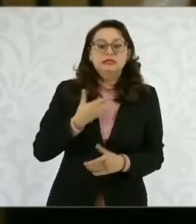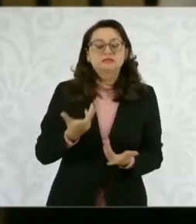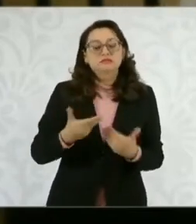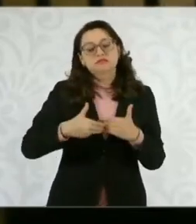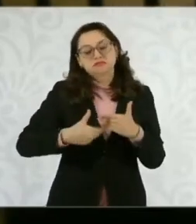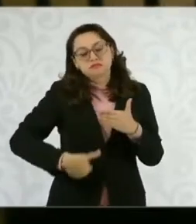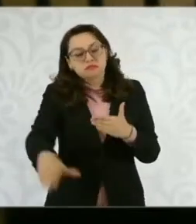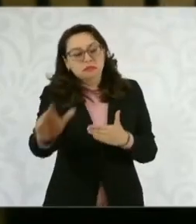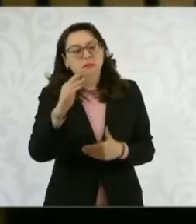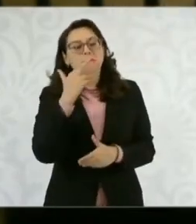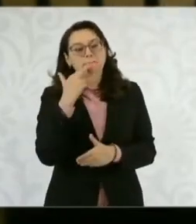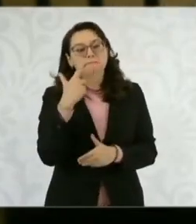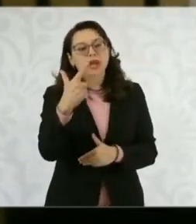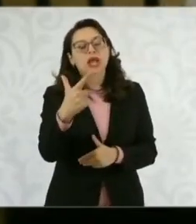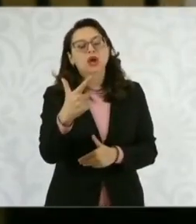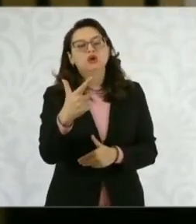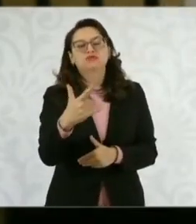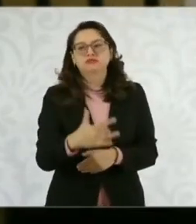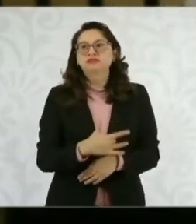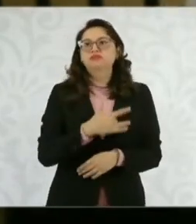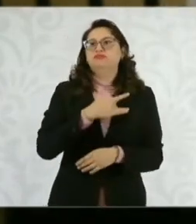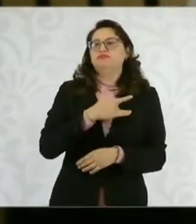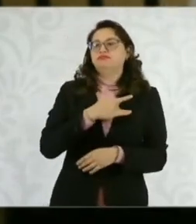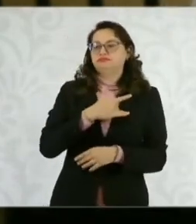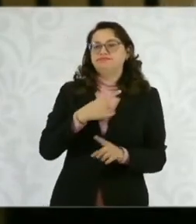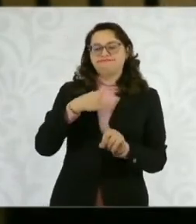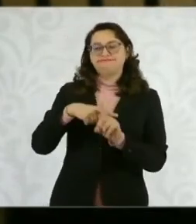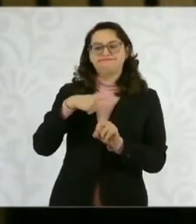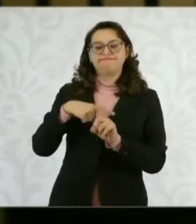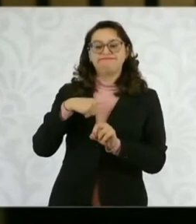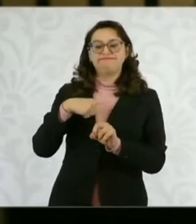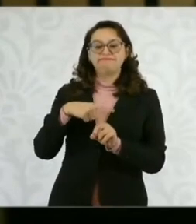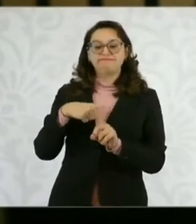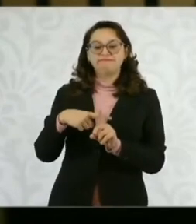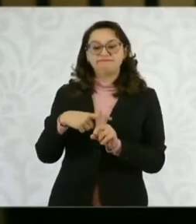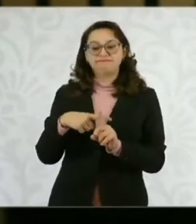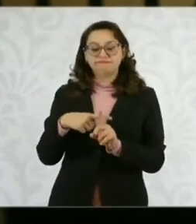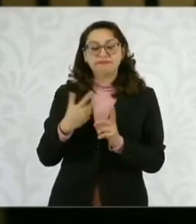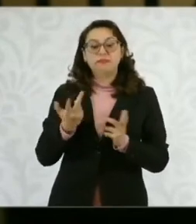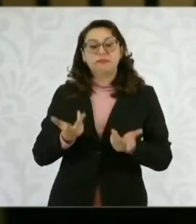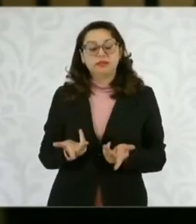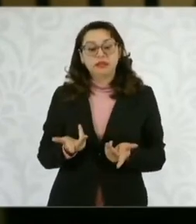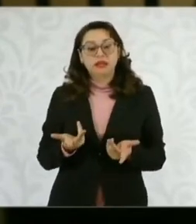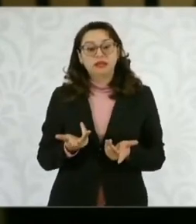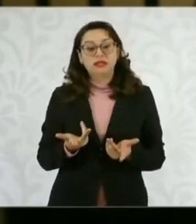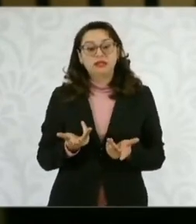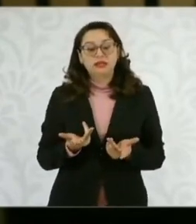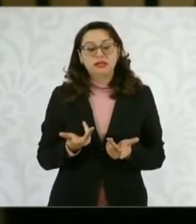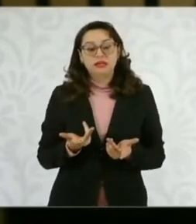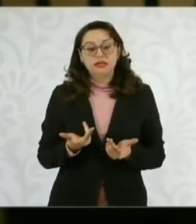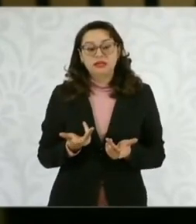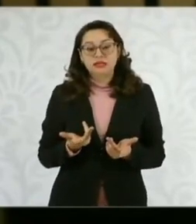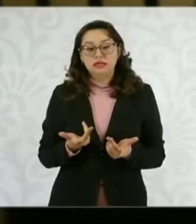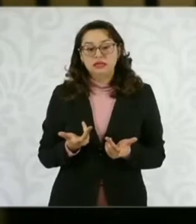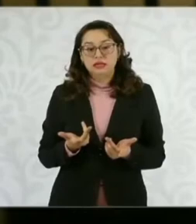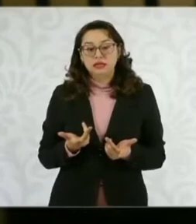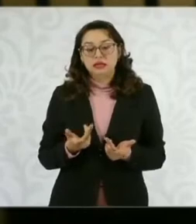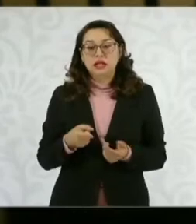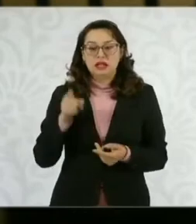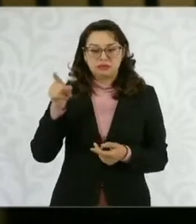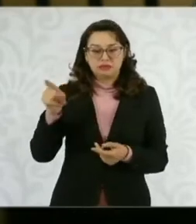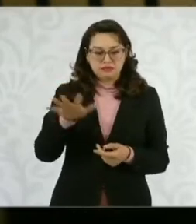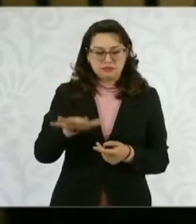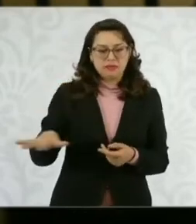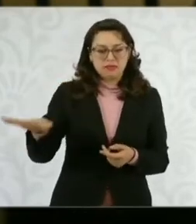por venir es un rasgo de mucho optimismo. Notamos que además de la reunión en Vicam,